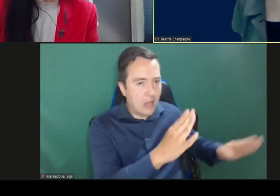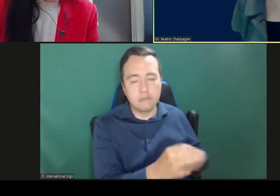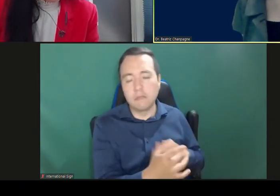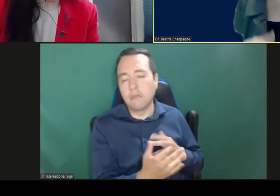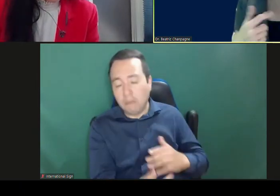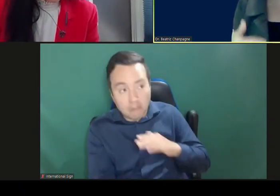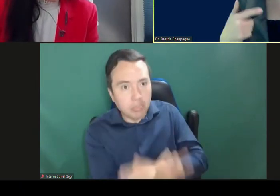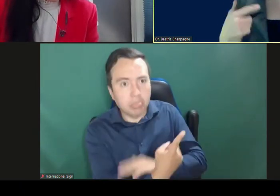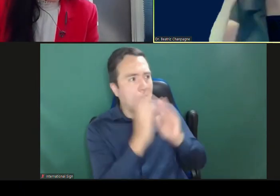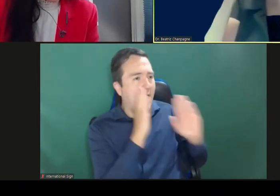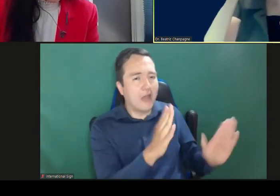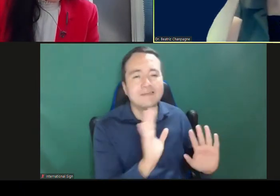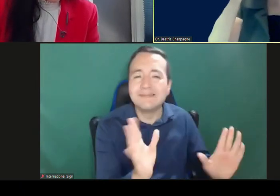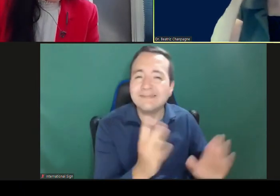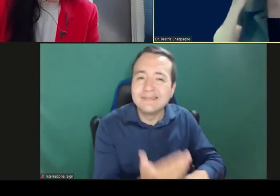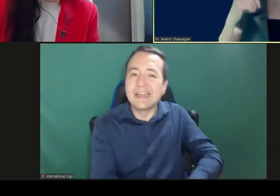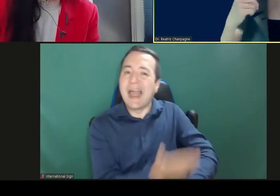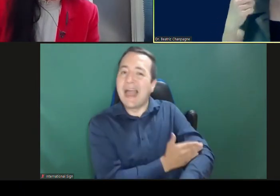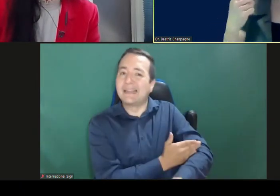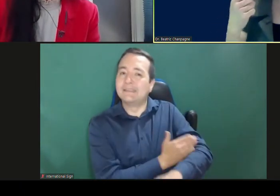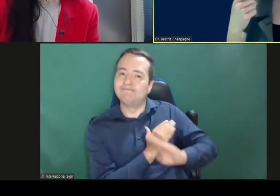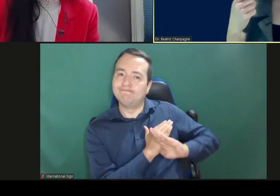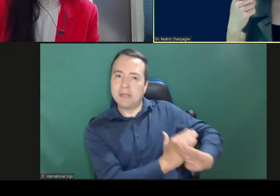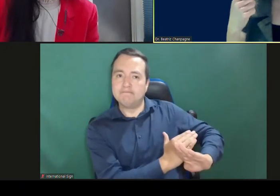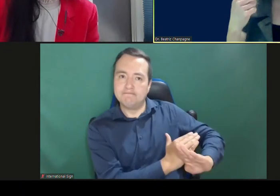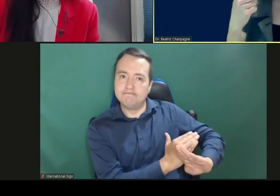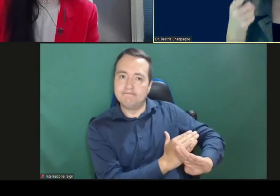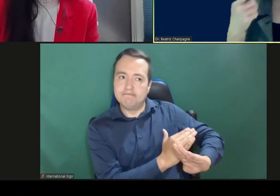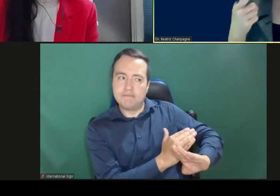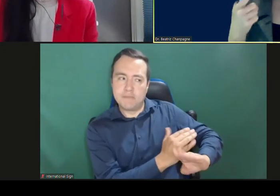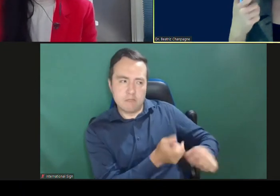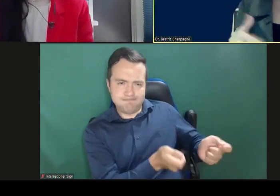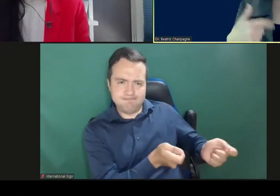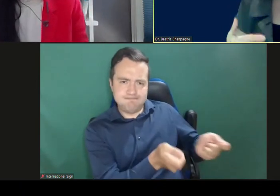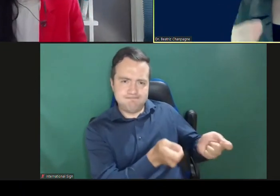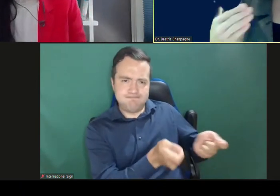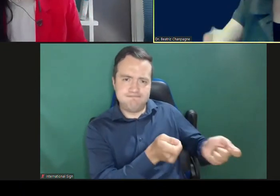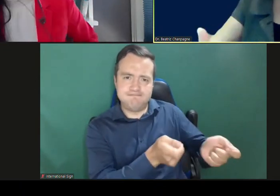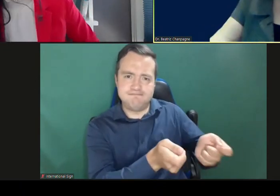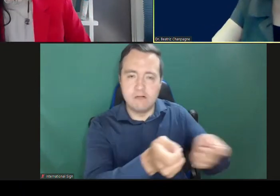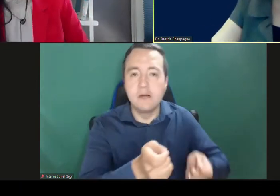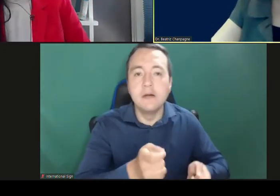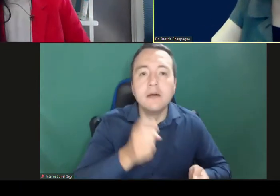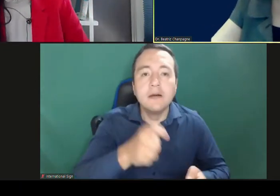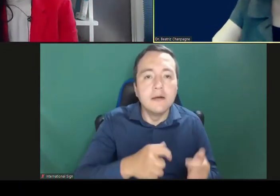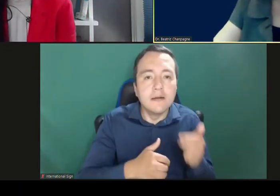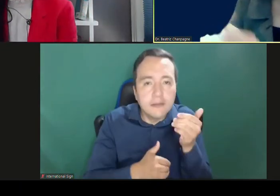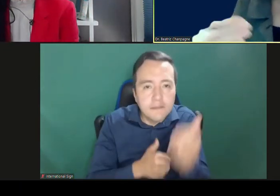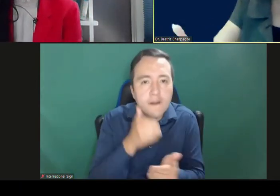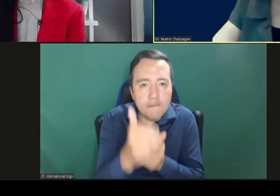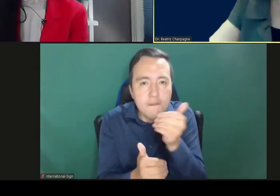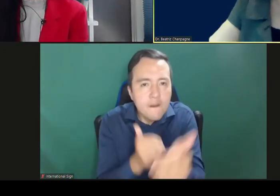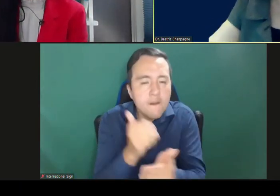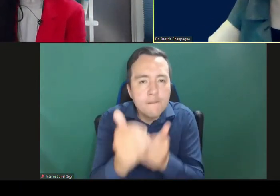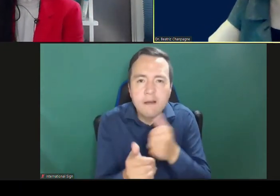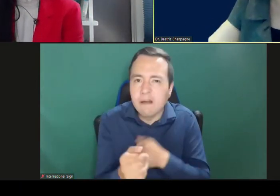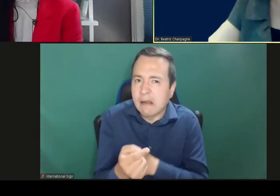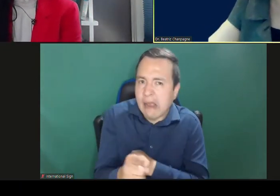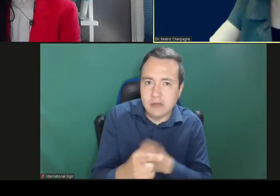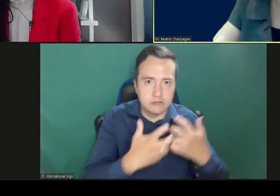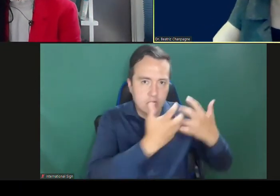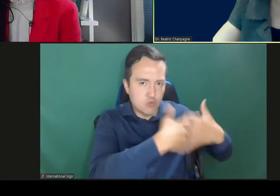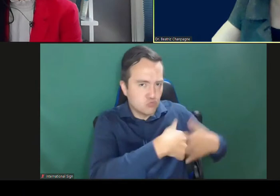avanzar y avanzar con una anticipando lo que va a ser la industria y lo que van a hacer